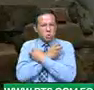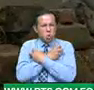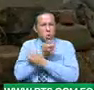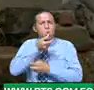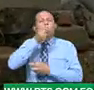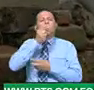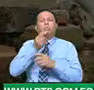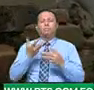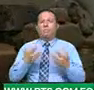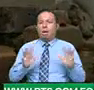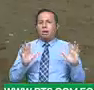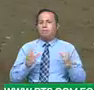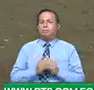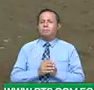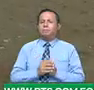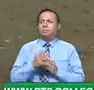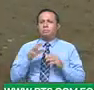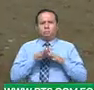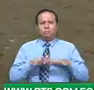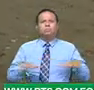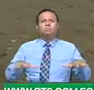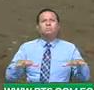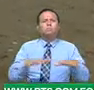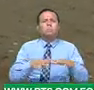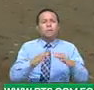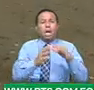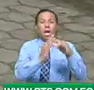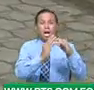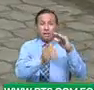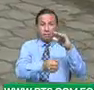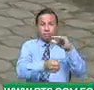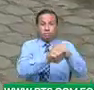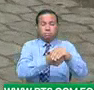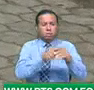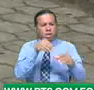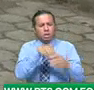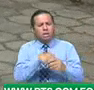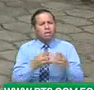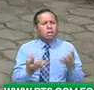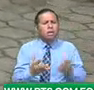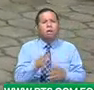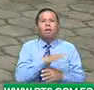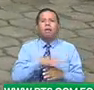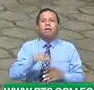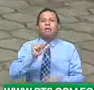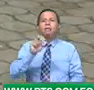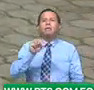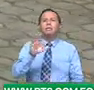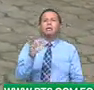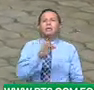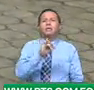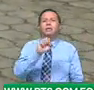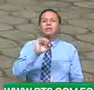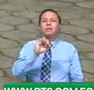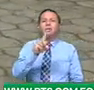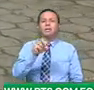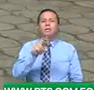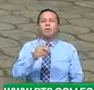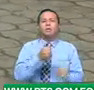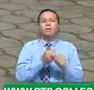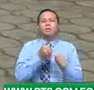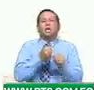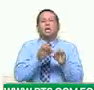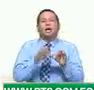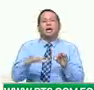Todo era conmoción y hermetismo dentro de esta vivienda, ubicada en el sector de San Isidro de Punín, a 10 minutos de Riobamba,